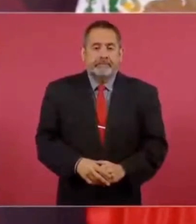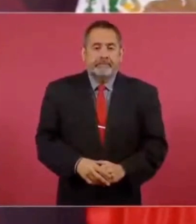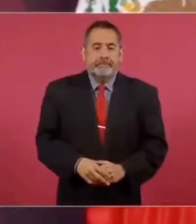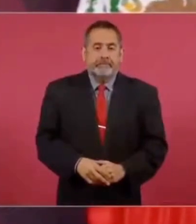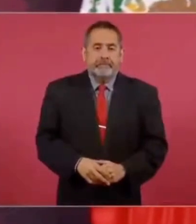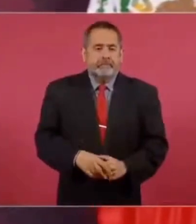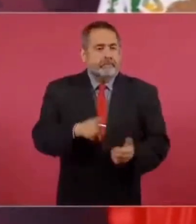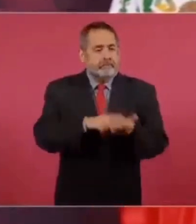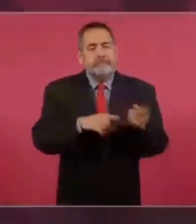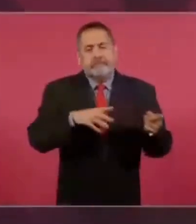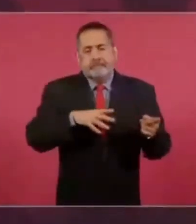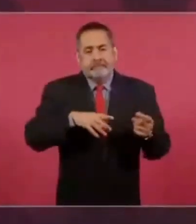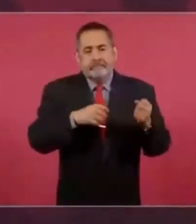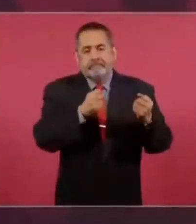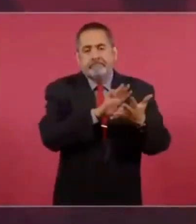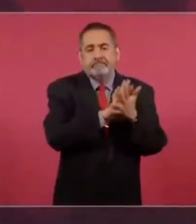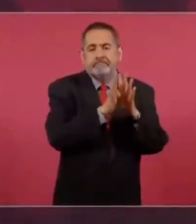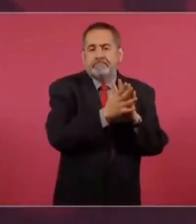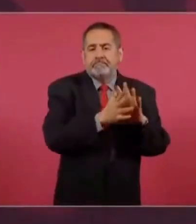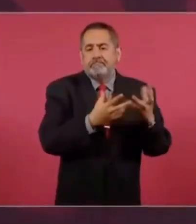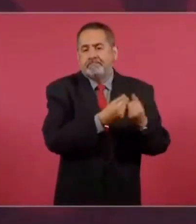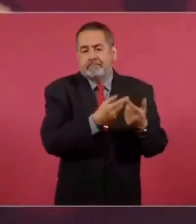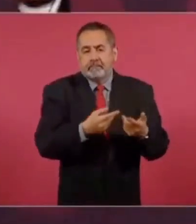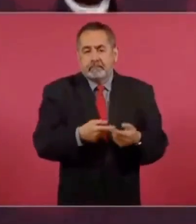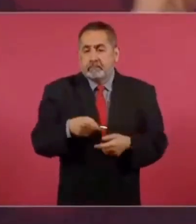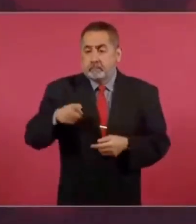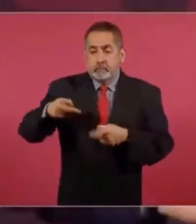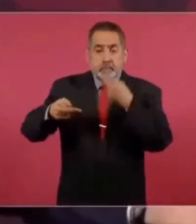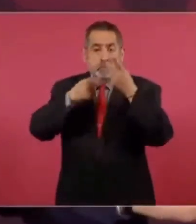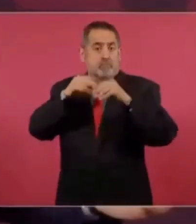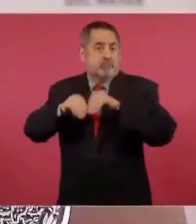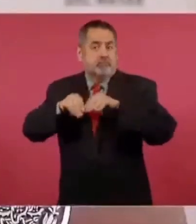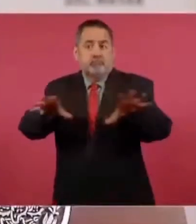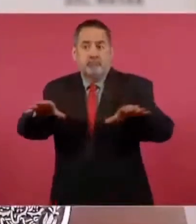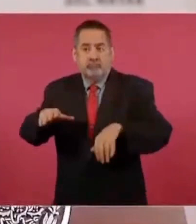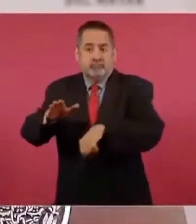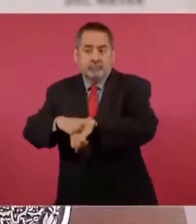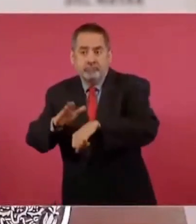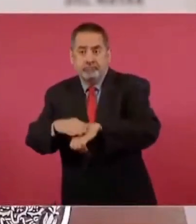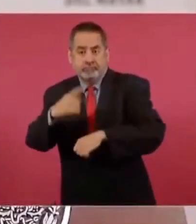que existían. Y de eso no se hablaba en los medios.